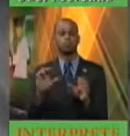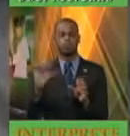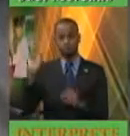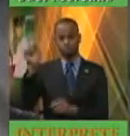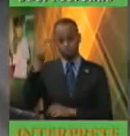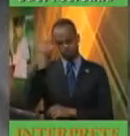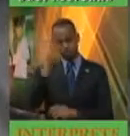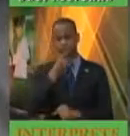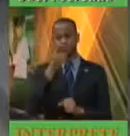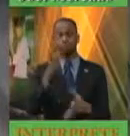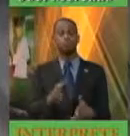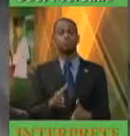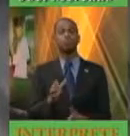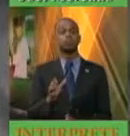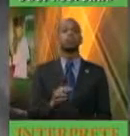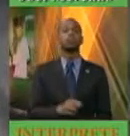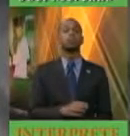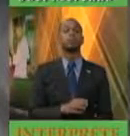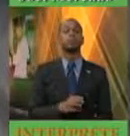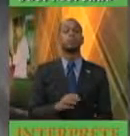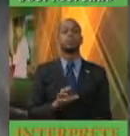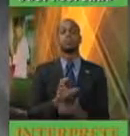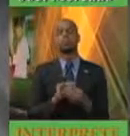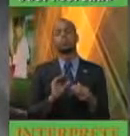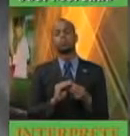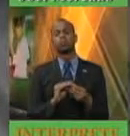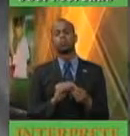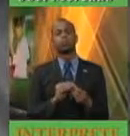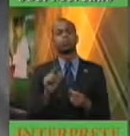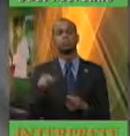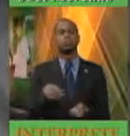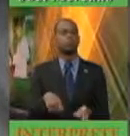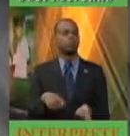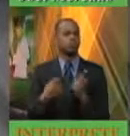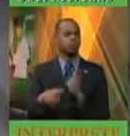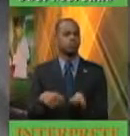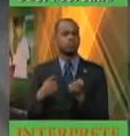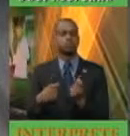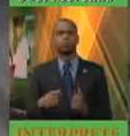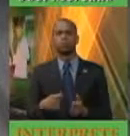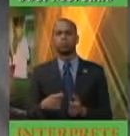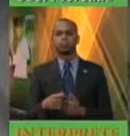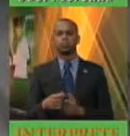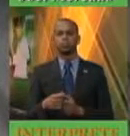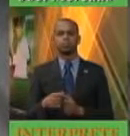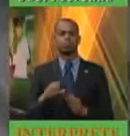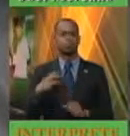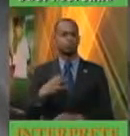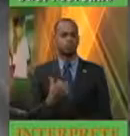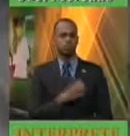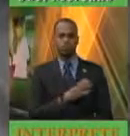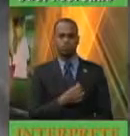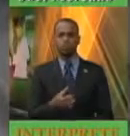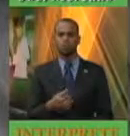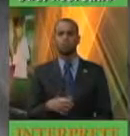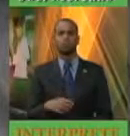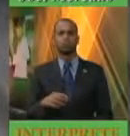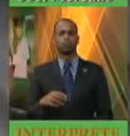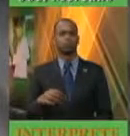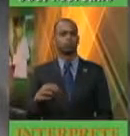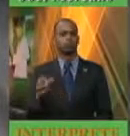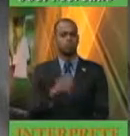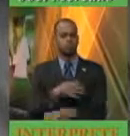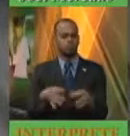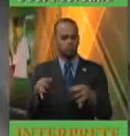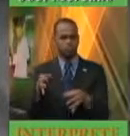Estado Dominicano, piénsese en ayuntamiento, congreso, poder